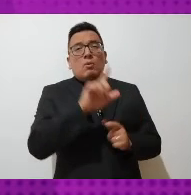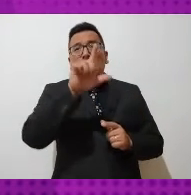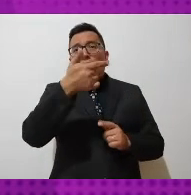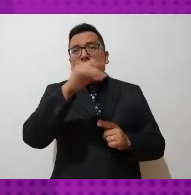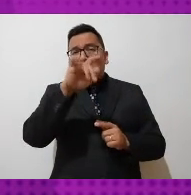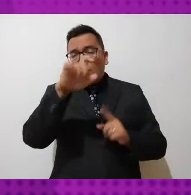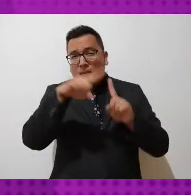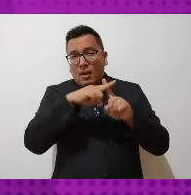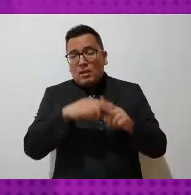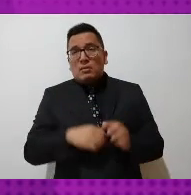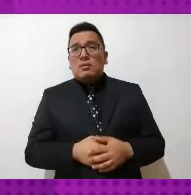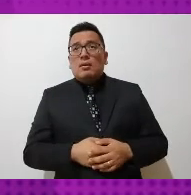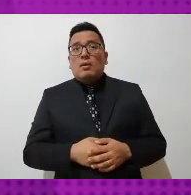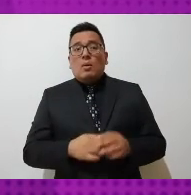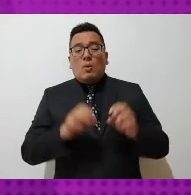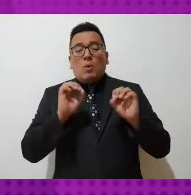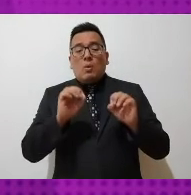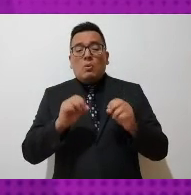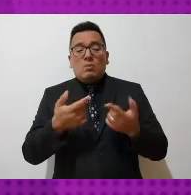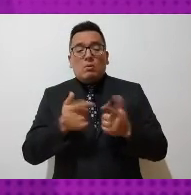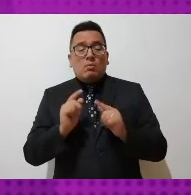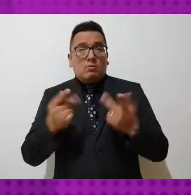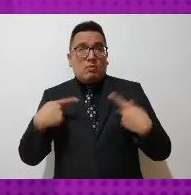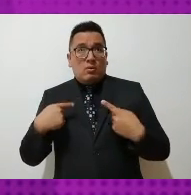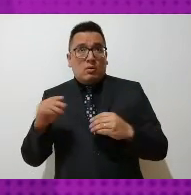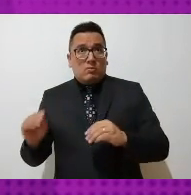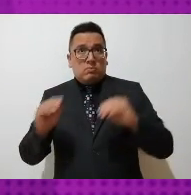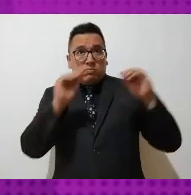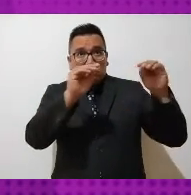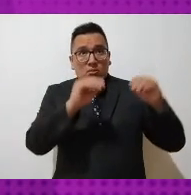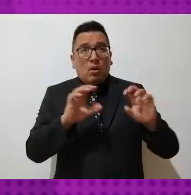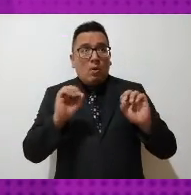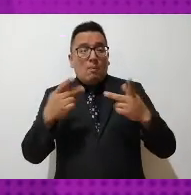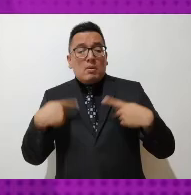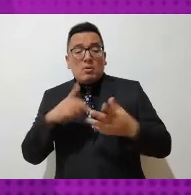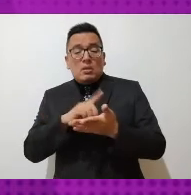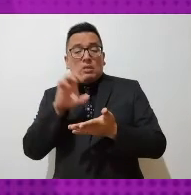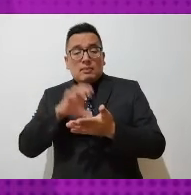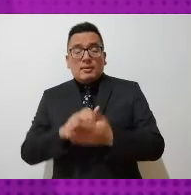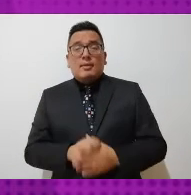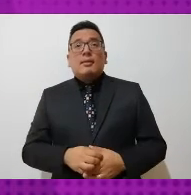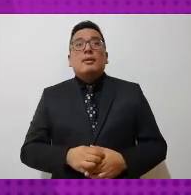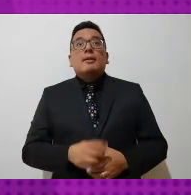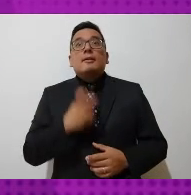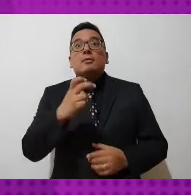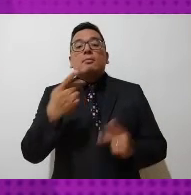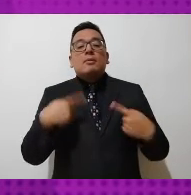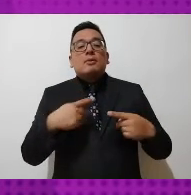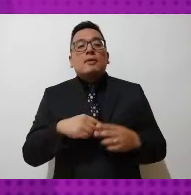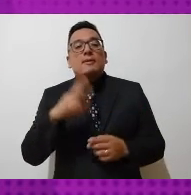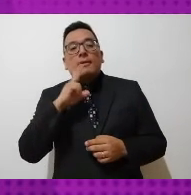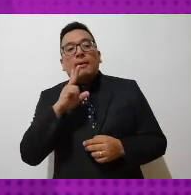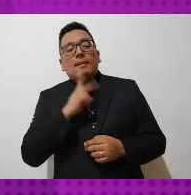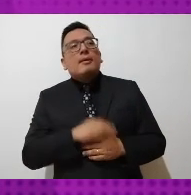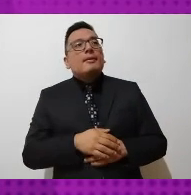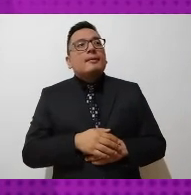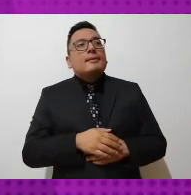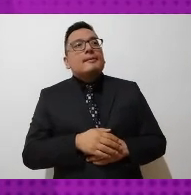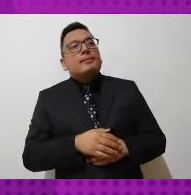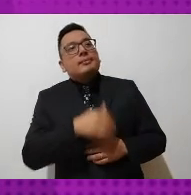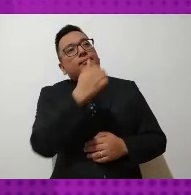y en los grupos principalmente de migrantes y de personas con discapacidad, la sociedad civil es la que nos enseña a las